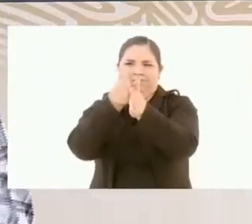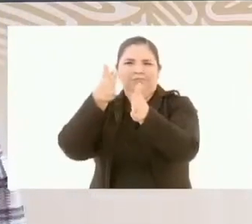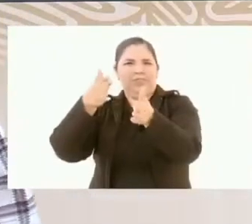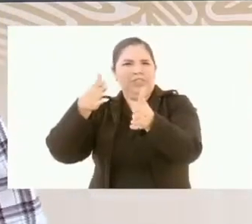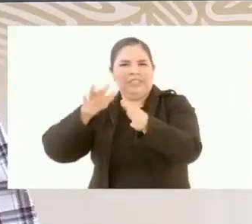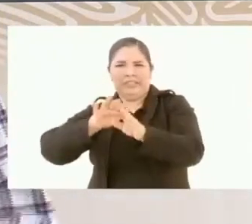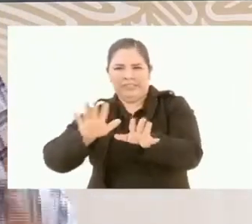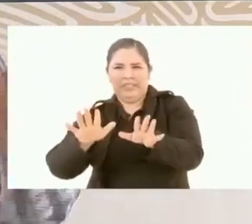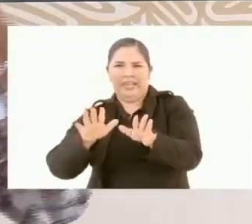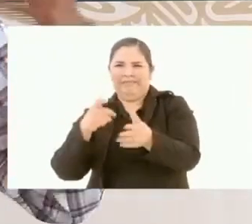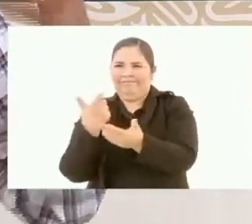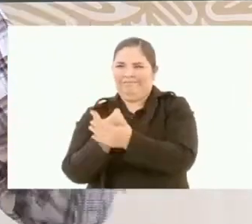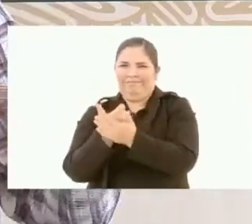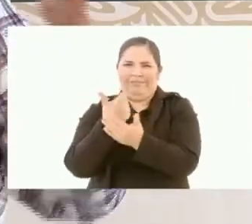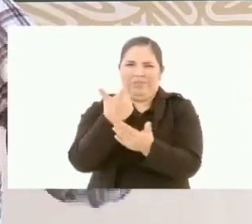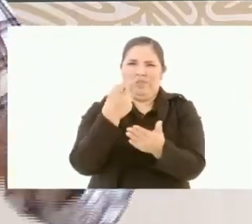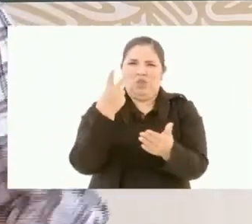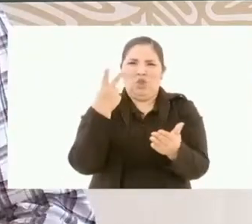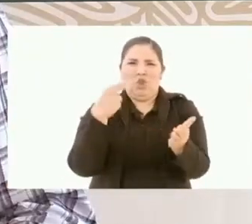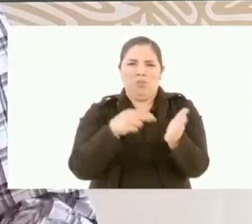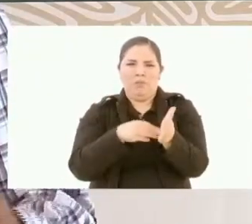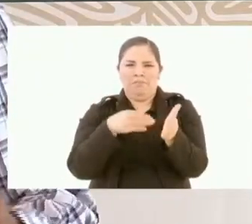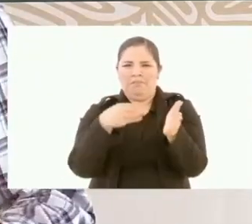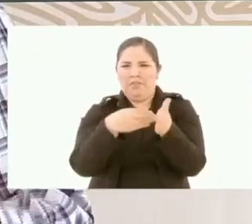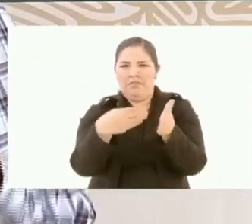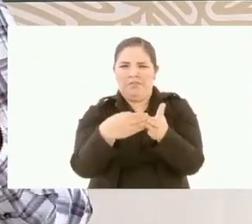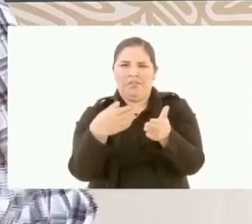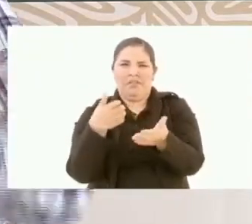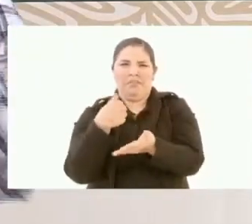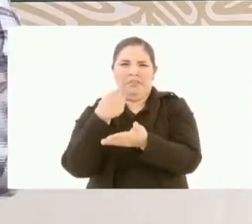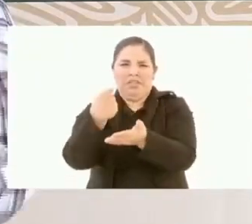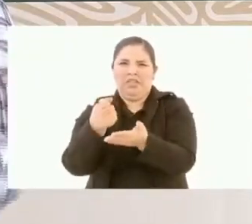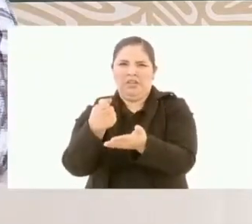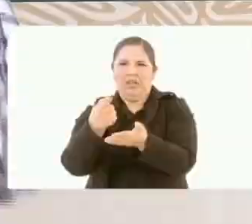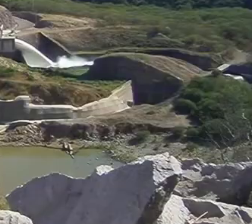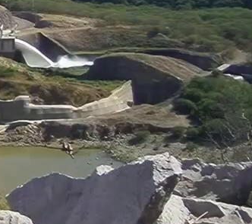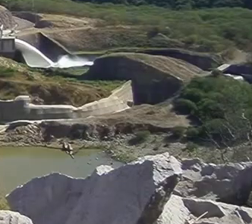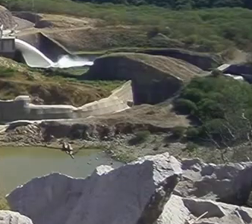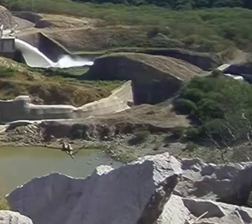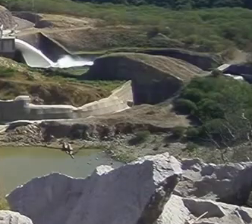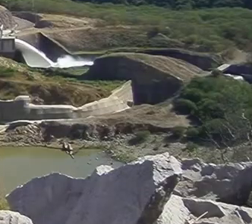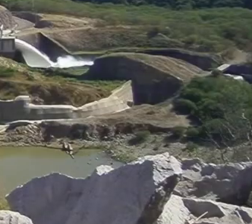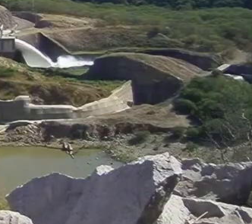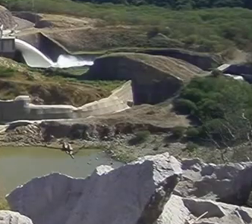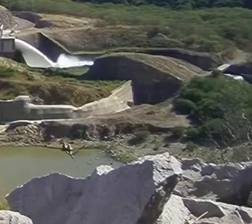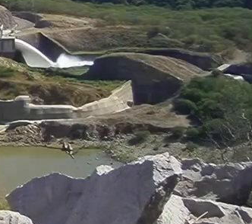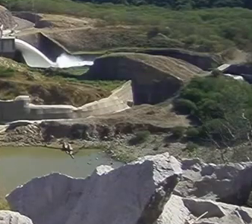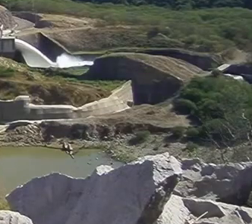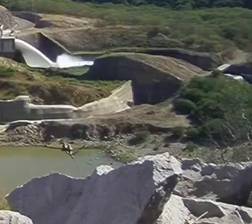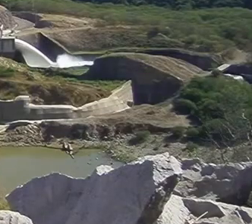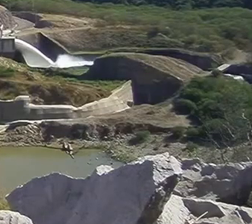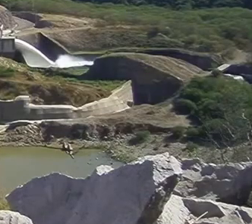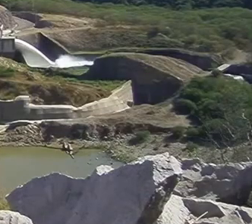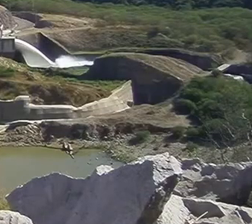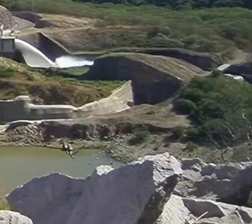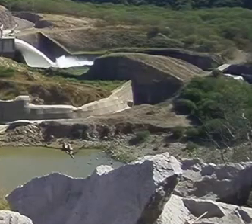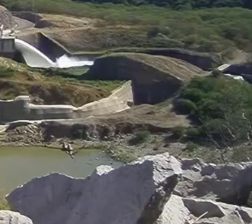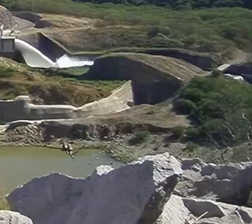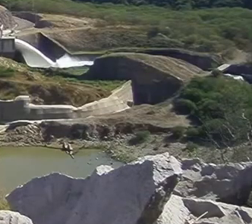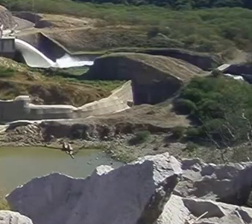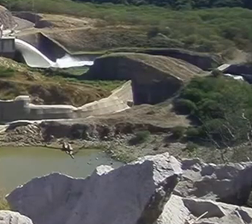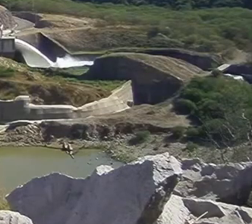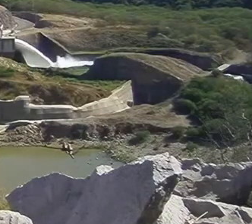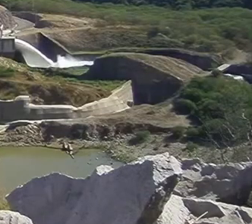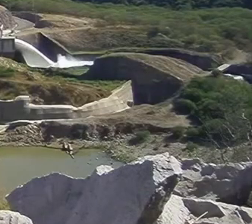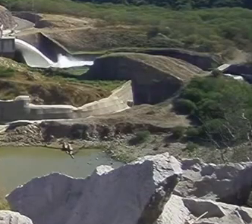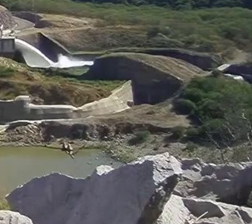hidráulica, se pagaron casi 2.000 millones de pesos en indemnizaciones a comuneros y todavía no se termina. Es un tema